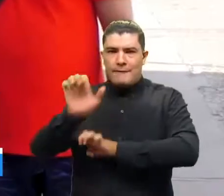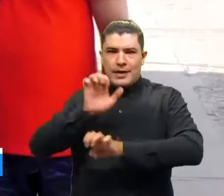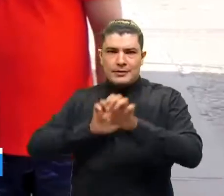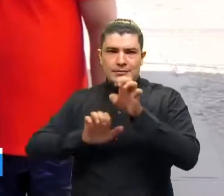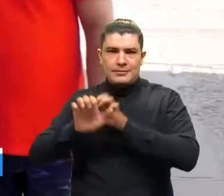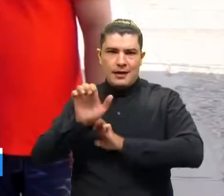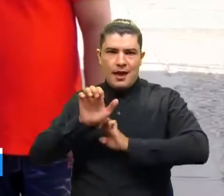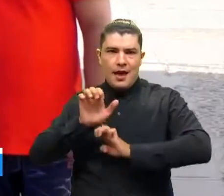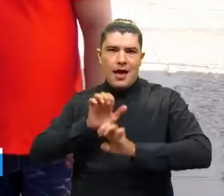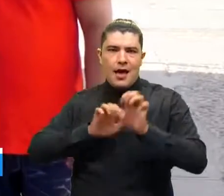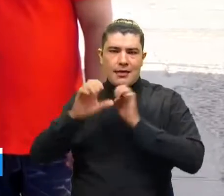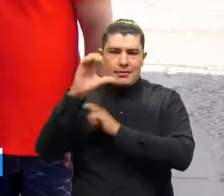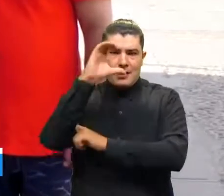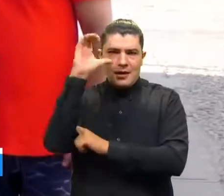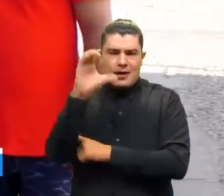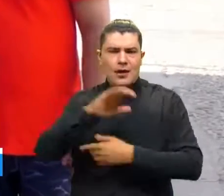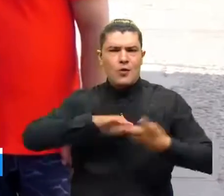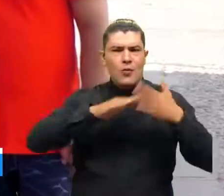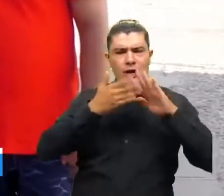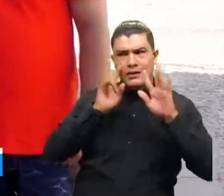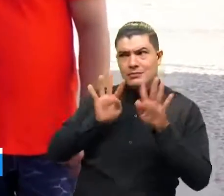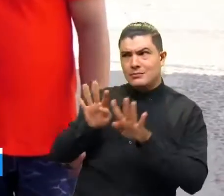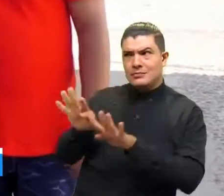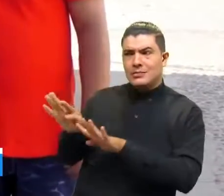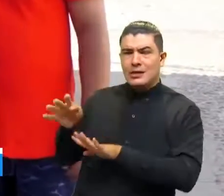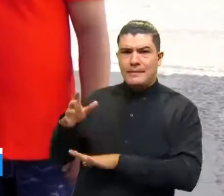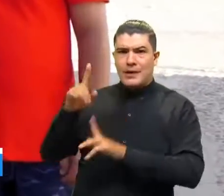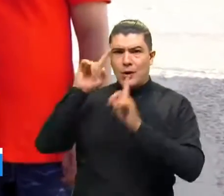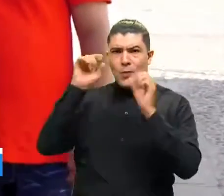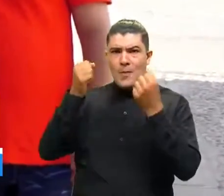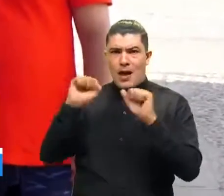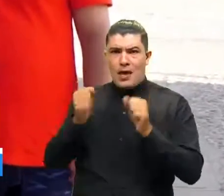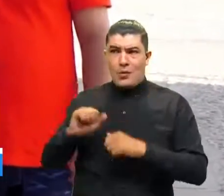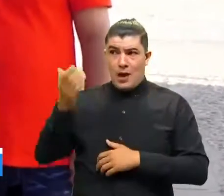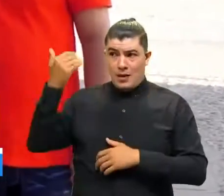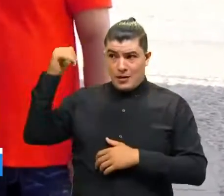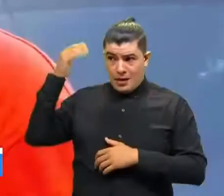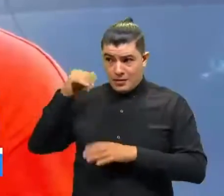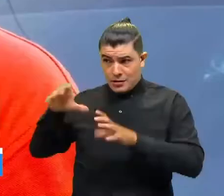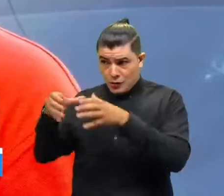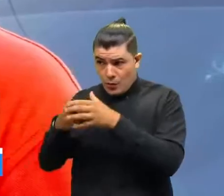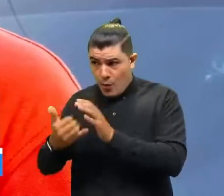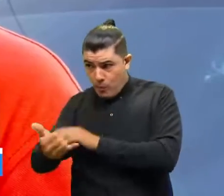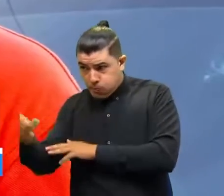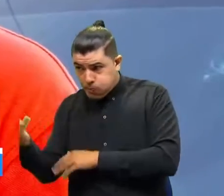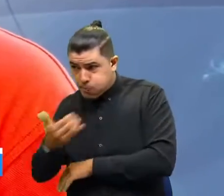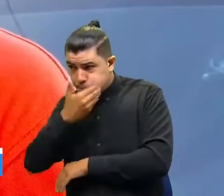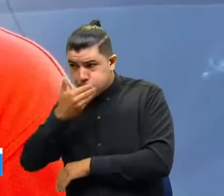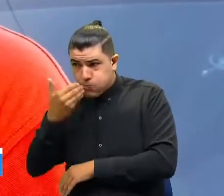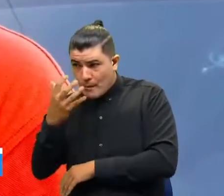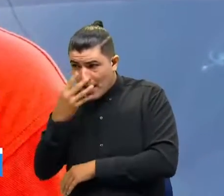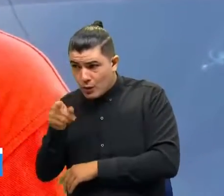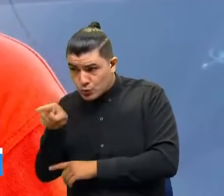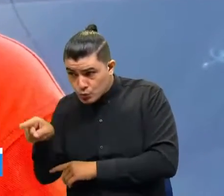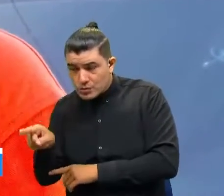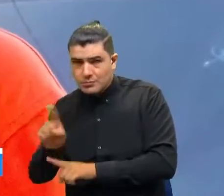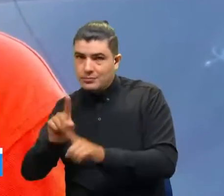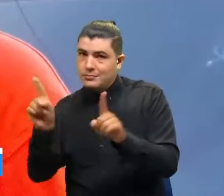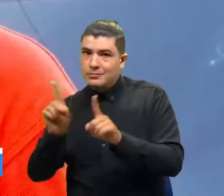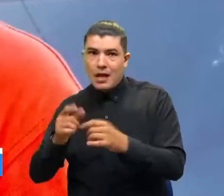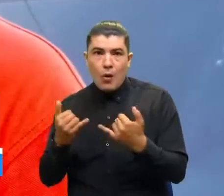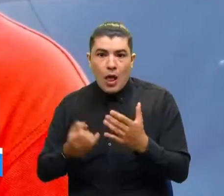tiene preocupado a los habitantes, pues no se tenía presencia de esos grupos. Ya en el barrio Aeropuerto pues, se han presentado